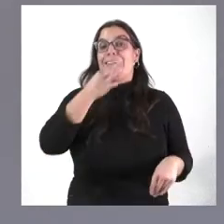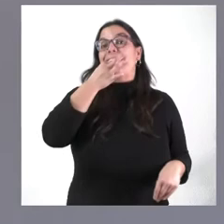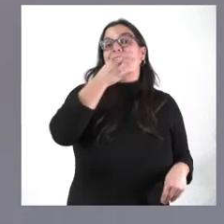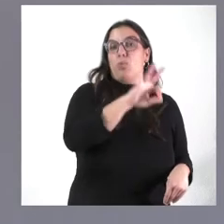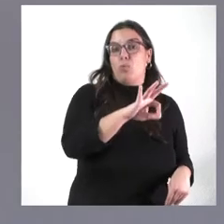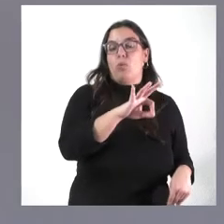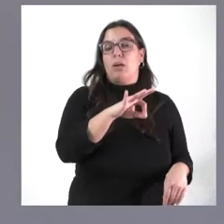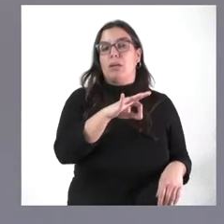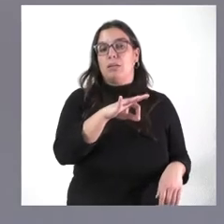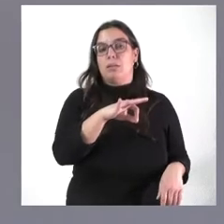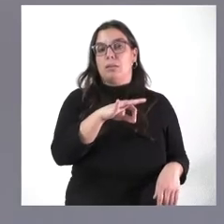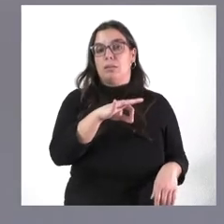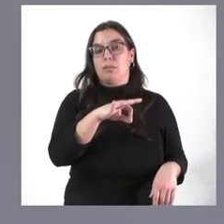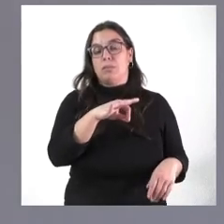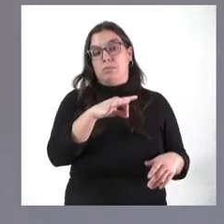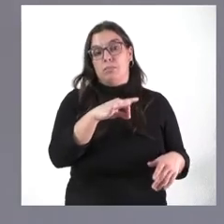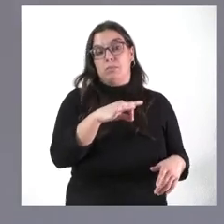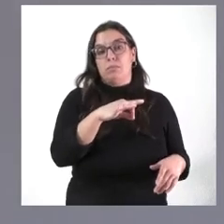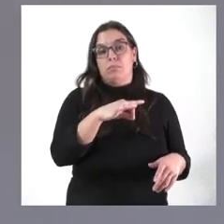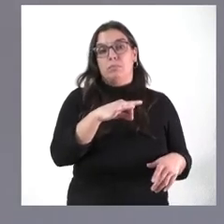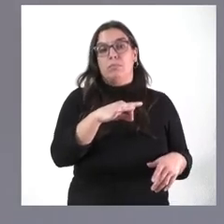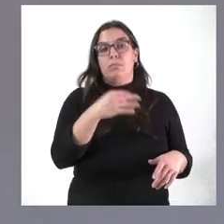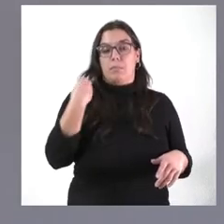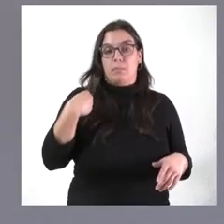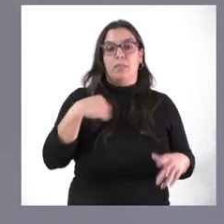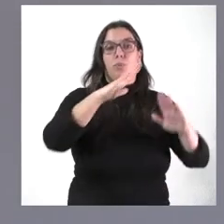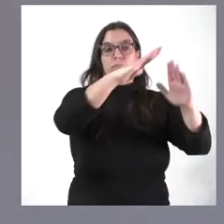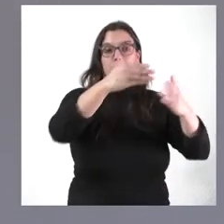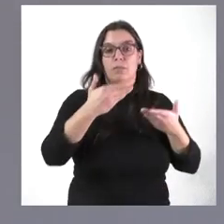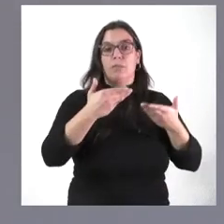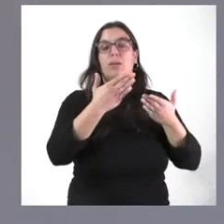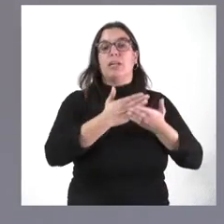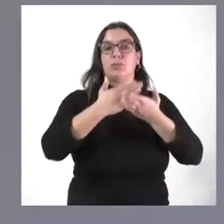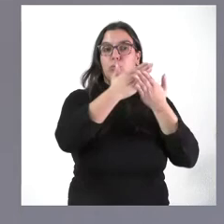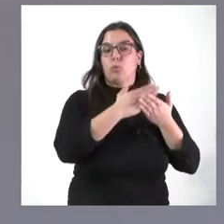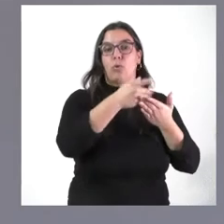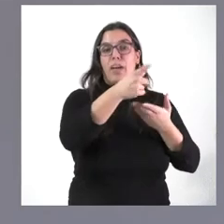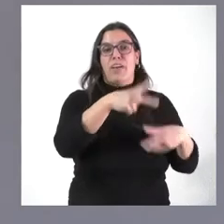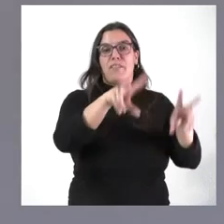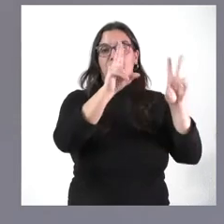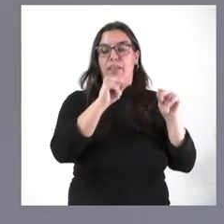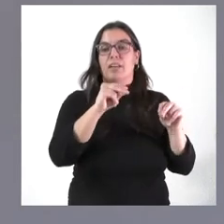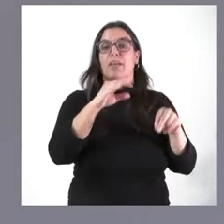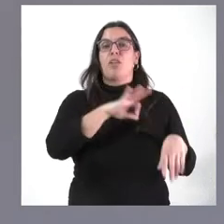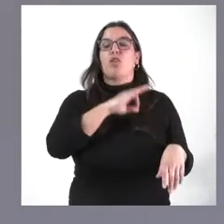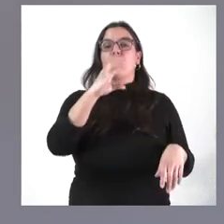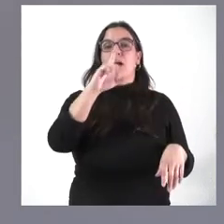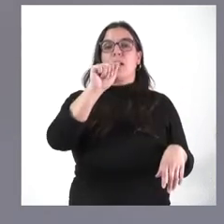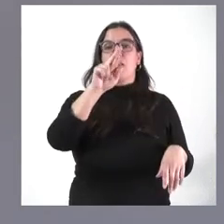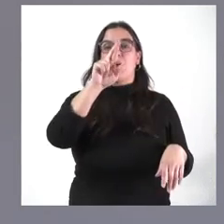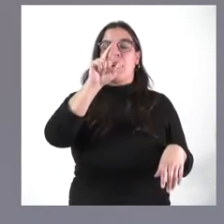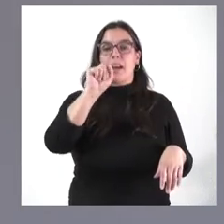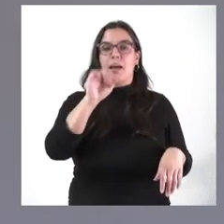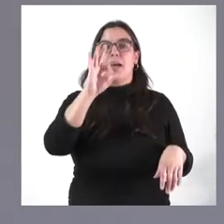tanto la toma en consideración de la misma y del cese Agradeciendo los servicios prestados a doña Clara San Damián como